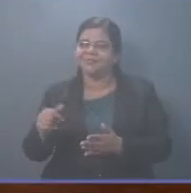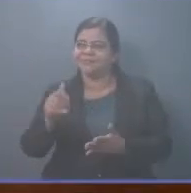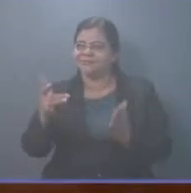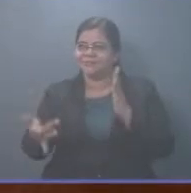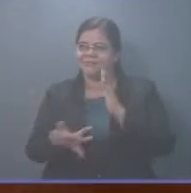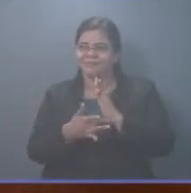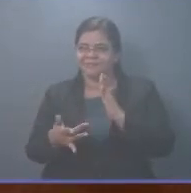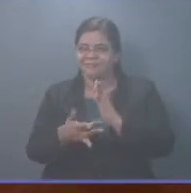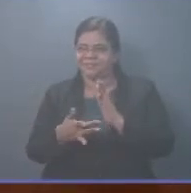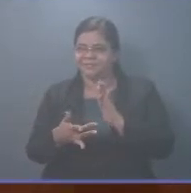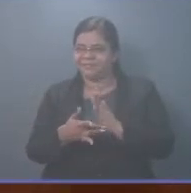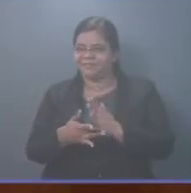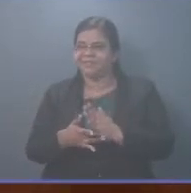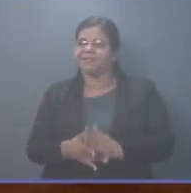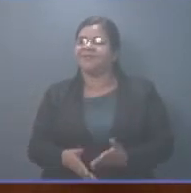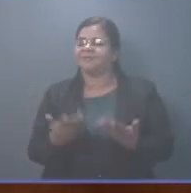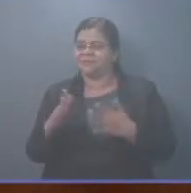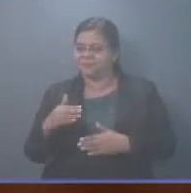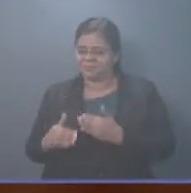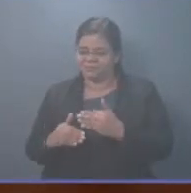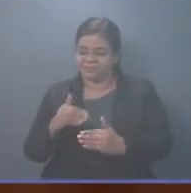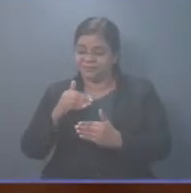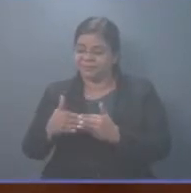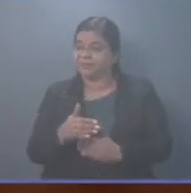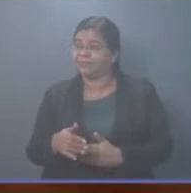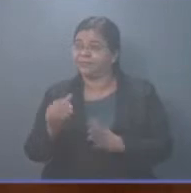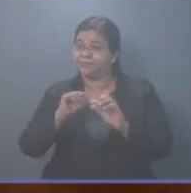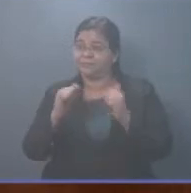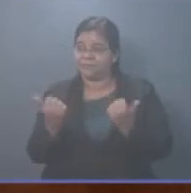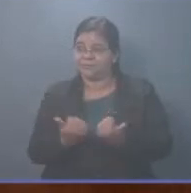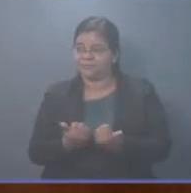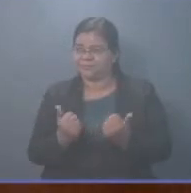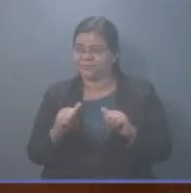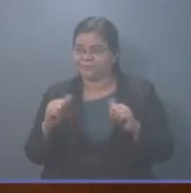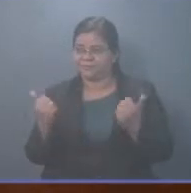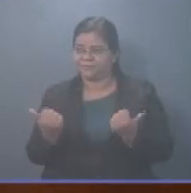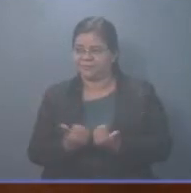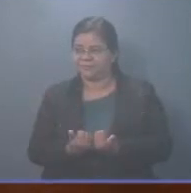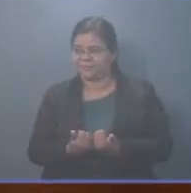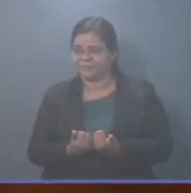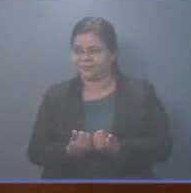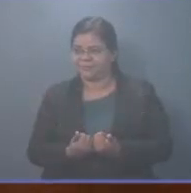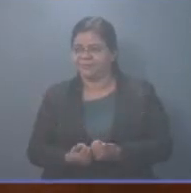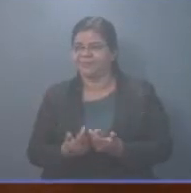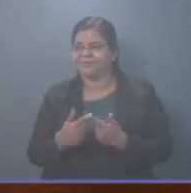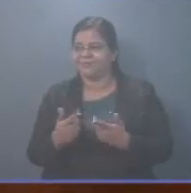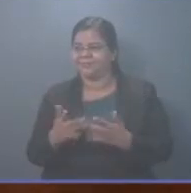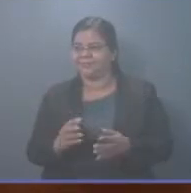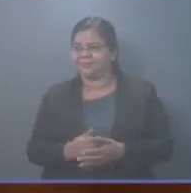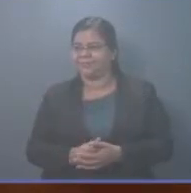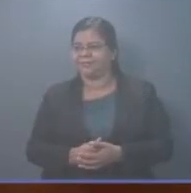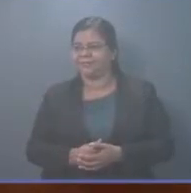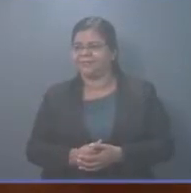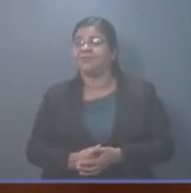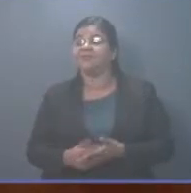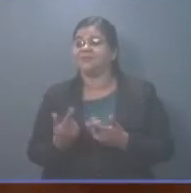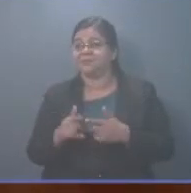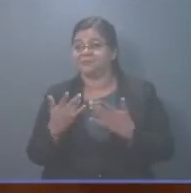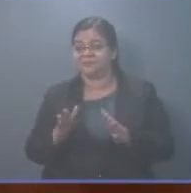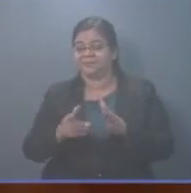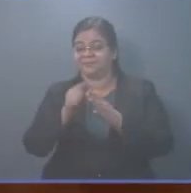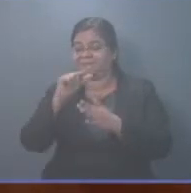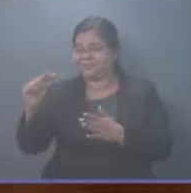privados. El proceso de elección de los miembros de las asociaciones, fundaciones y representantes de universidades o institutos